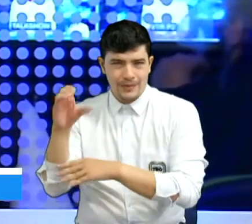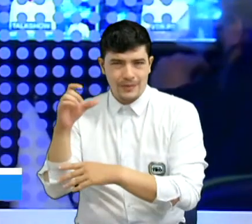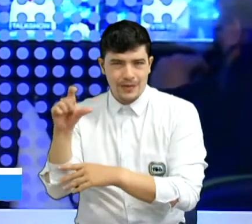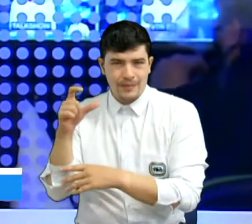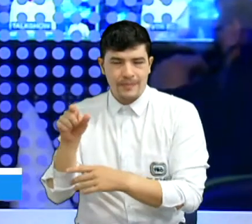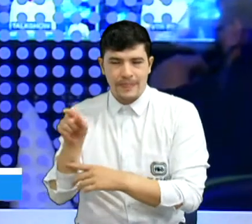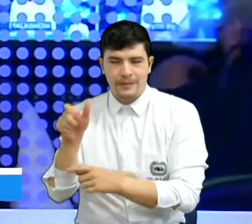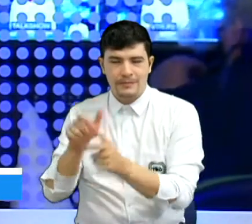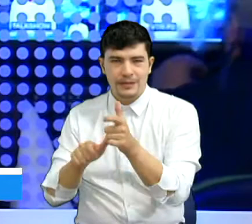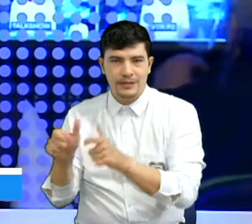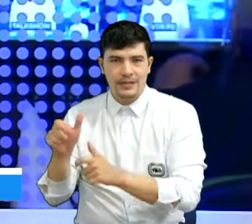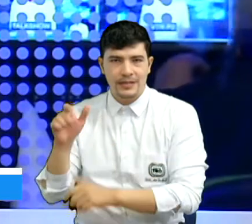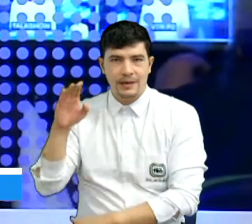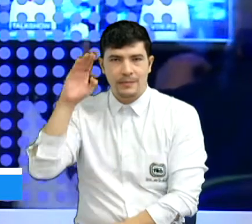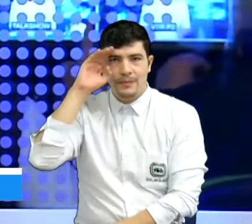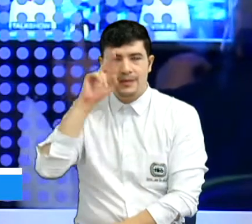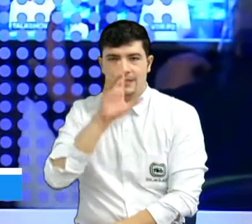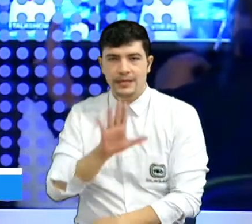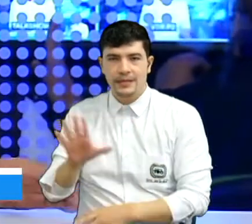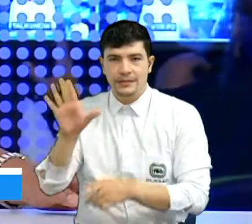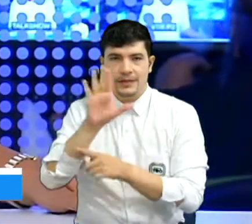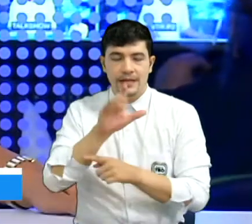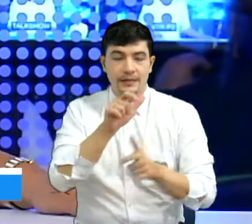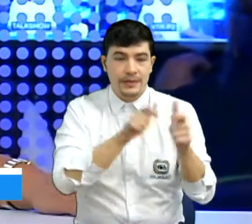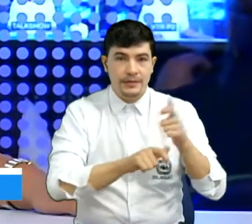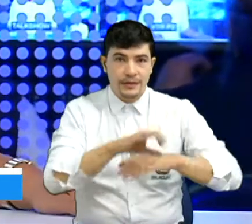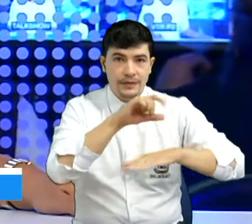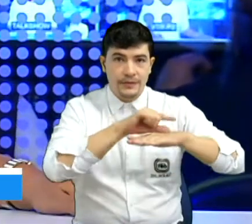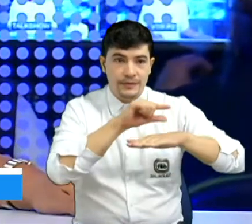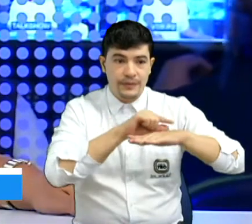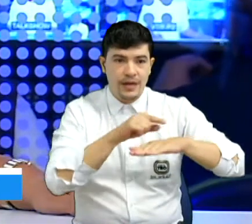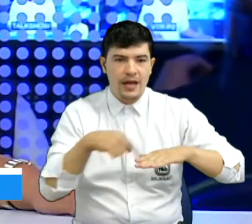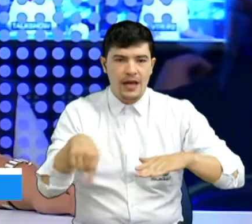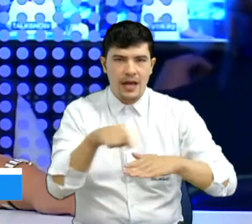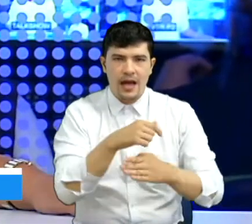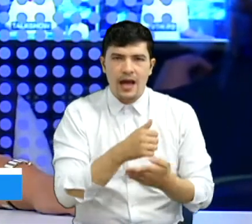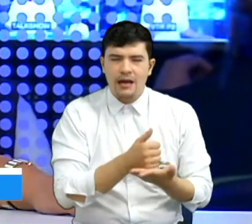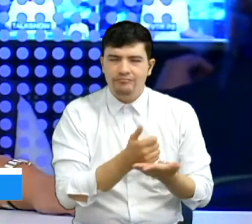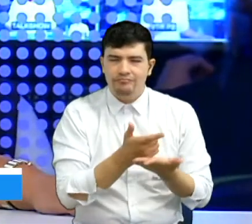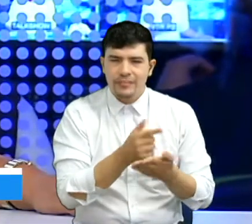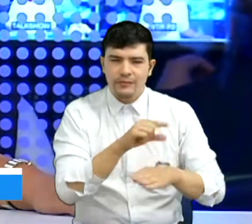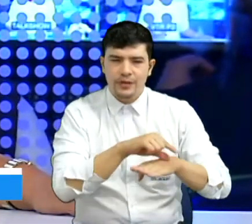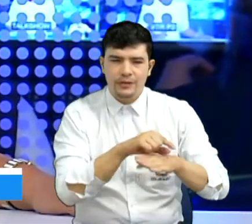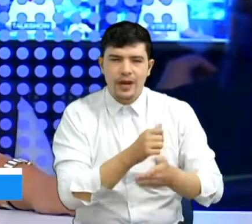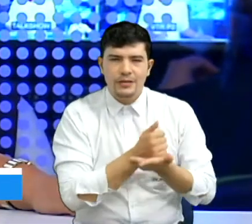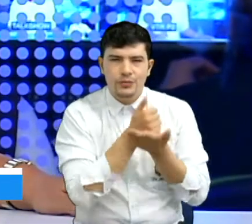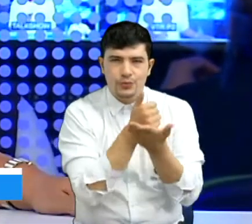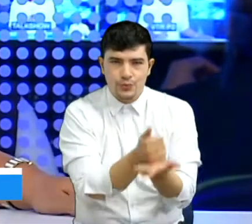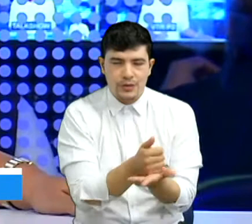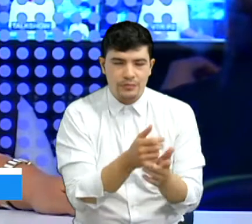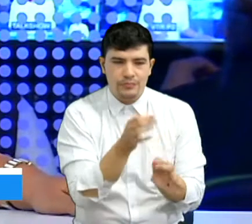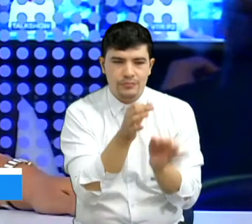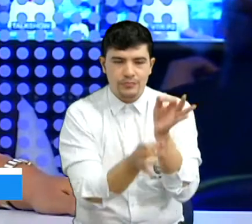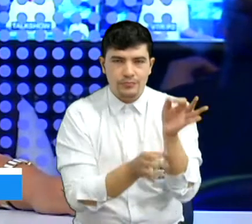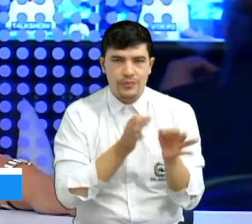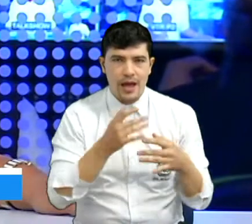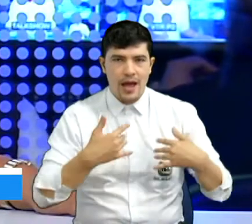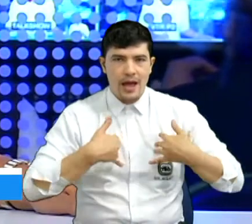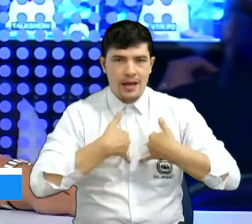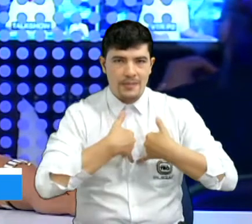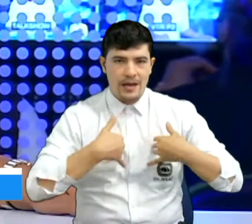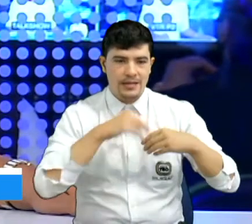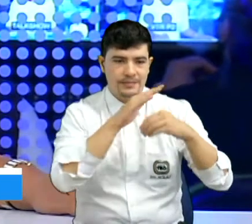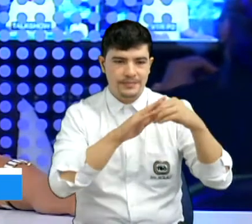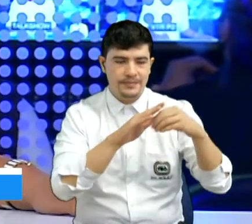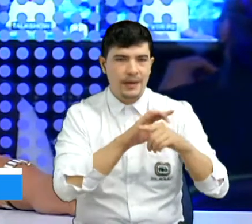calle adelantan una campaña de adopción de mascotas en niños que cumplen con el confinamiento desde casa. En Oriente Noticias